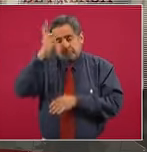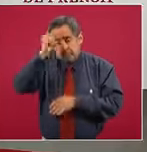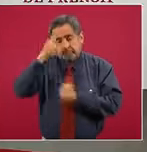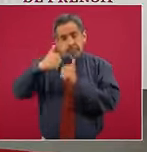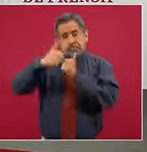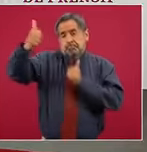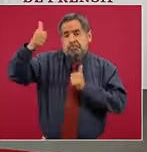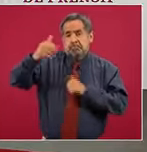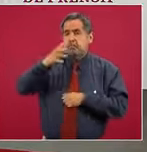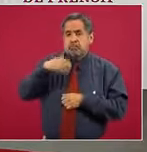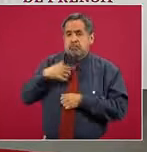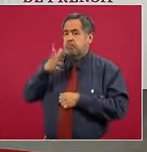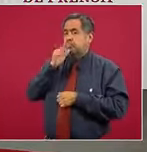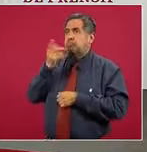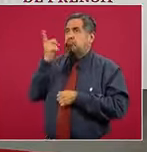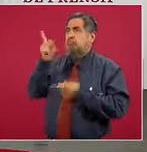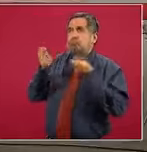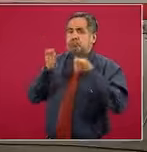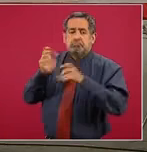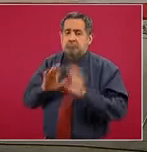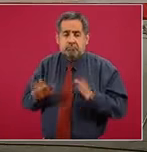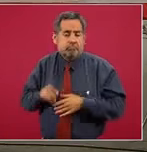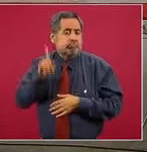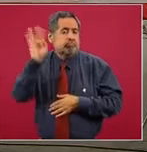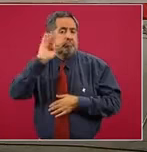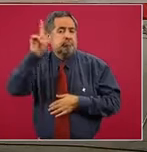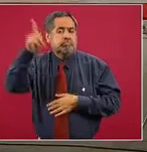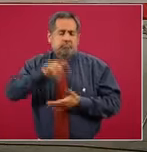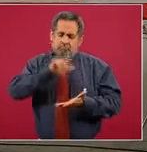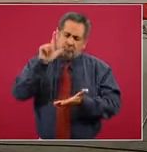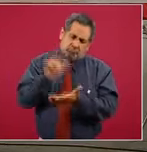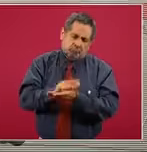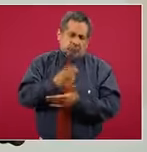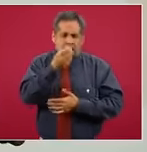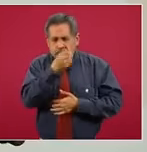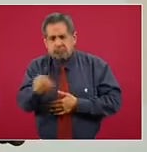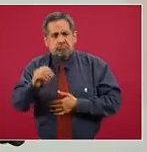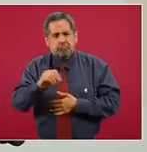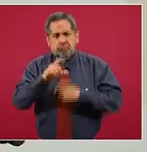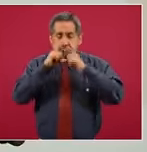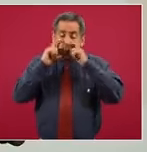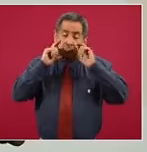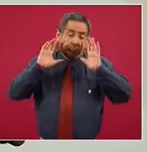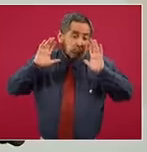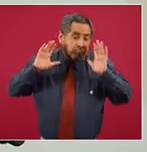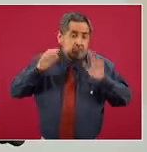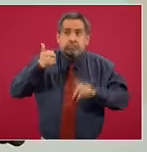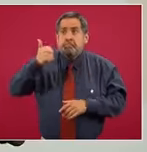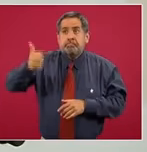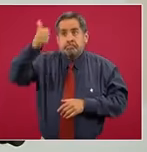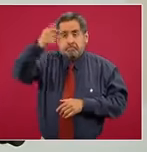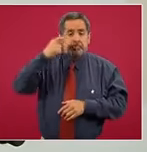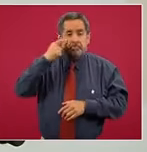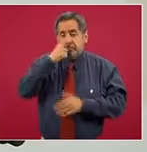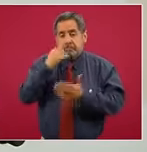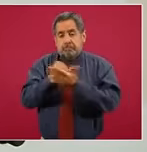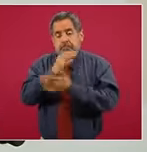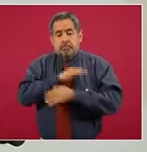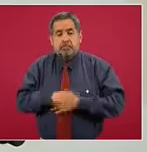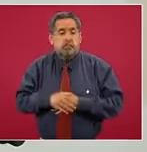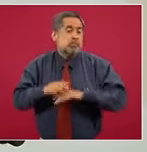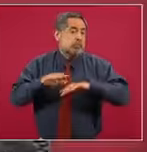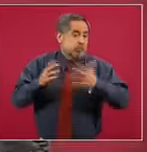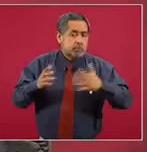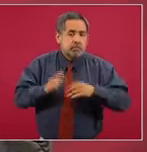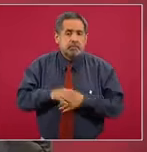sanitaria, como emitir una ley para que sea obligatorio el uso de cubreboca, o